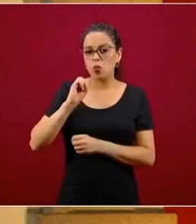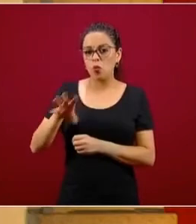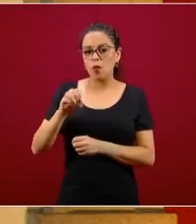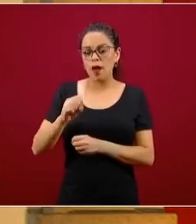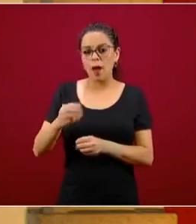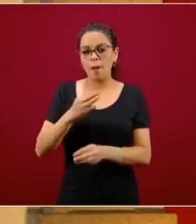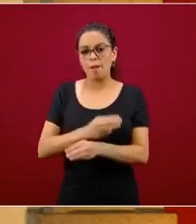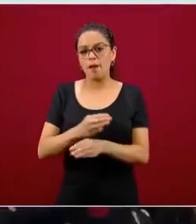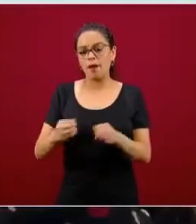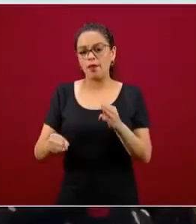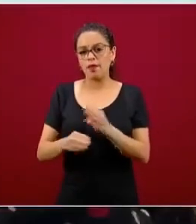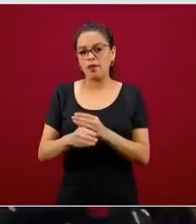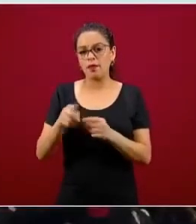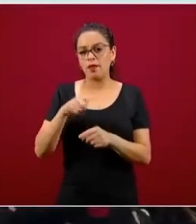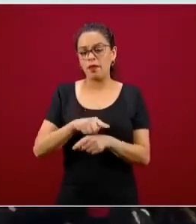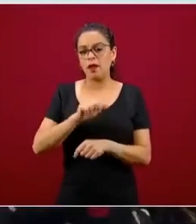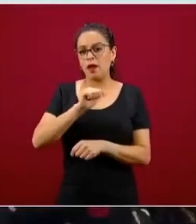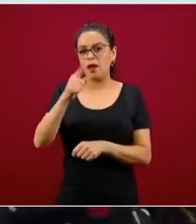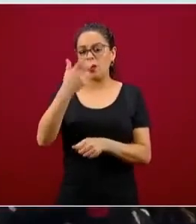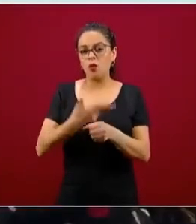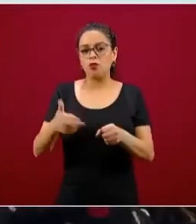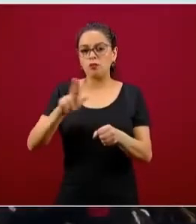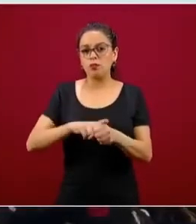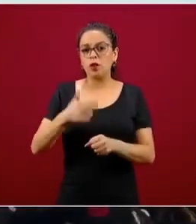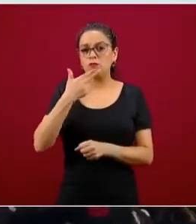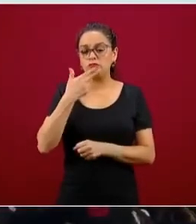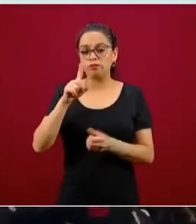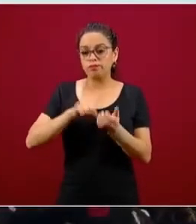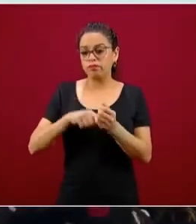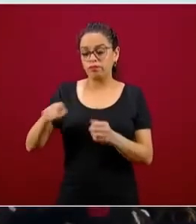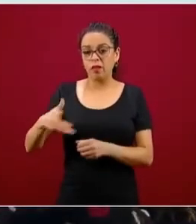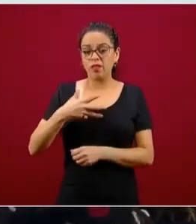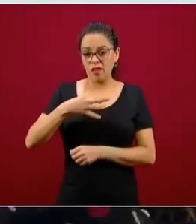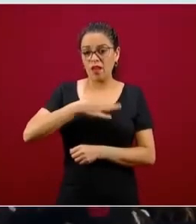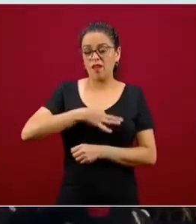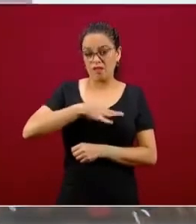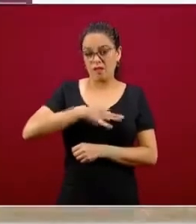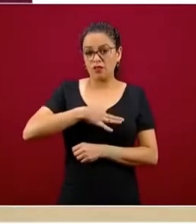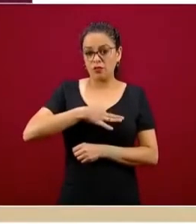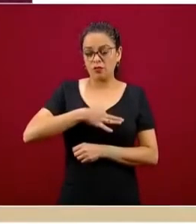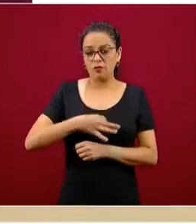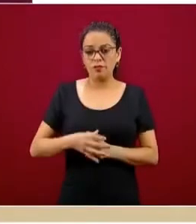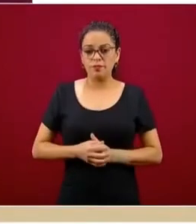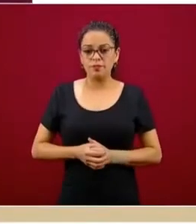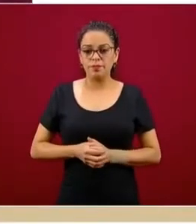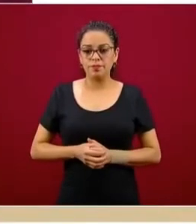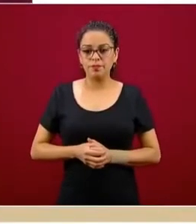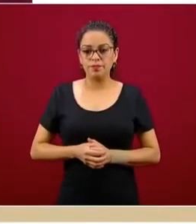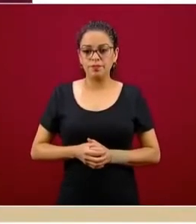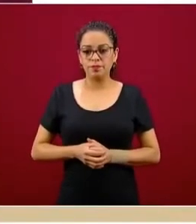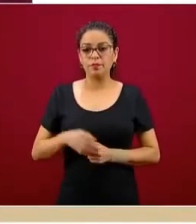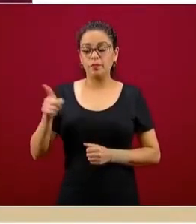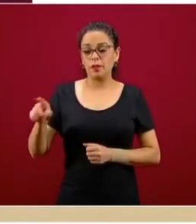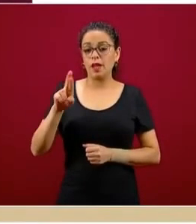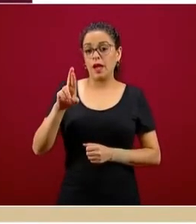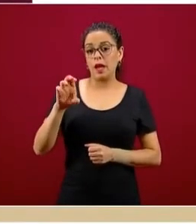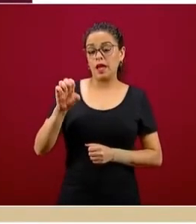potencialmente infecciosos. Estos son, así se definen, residuos